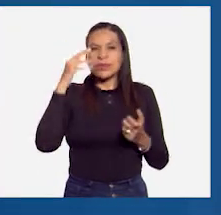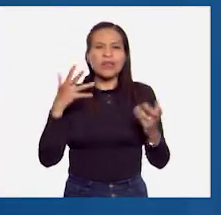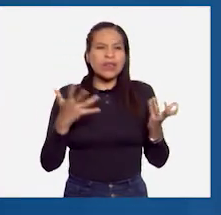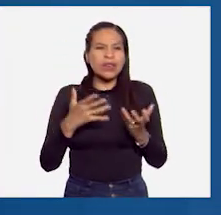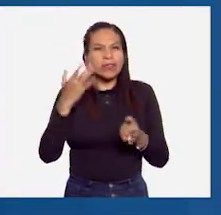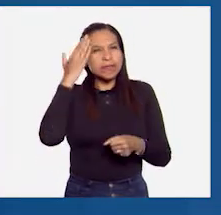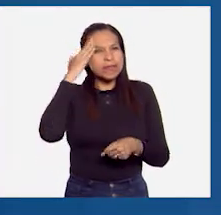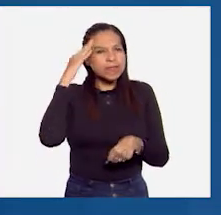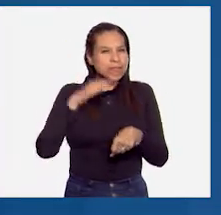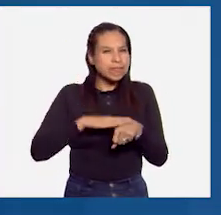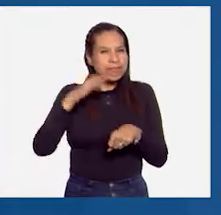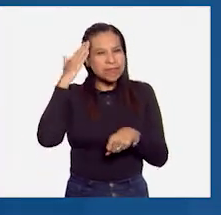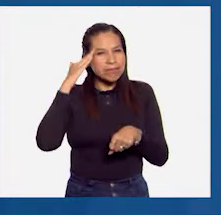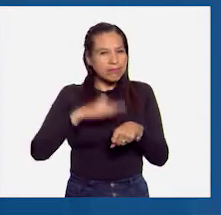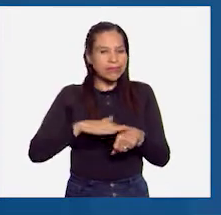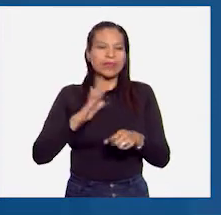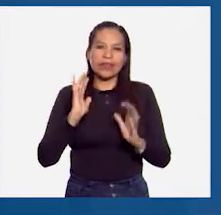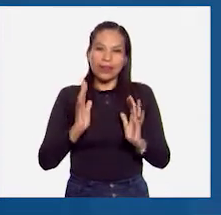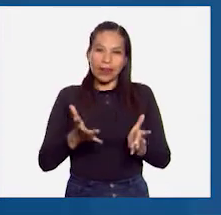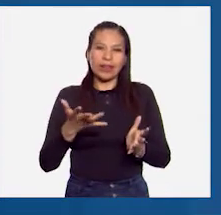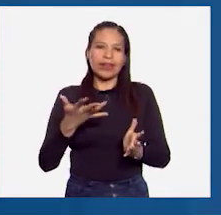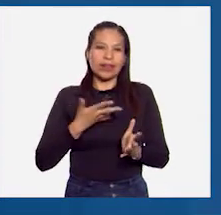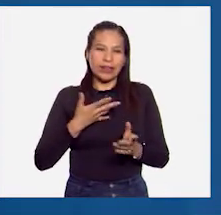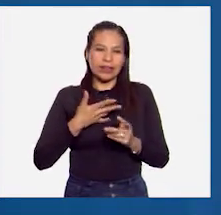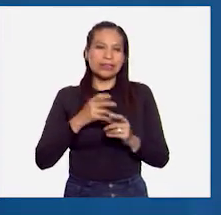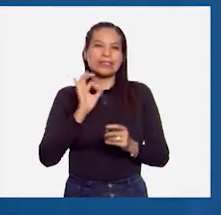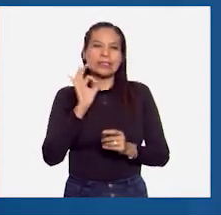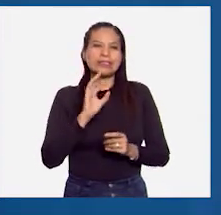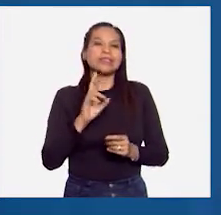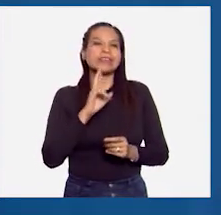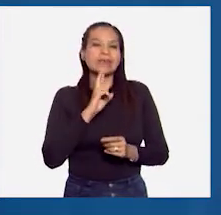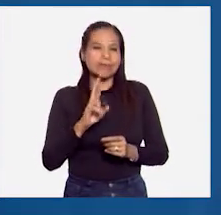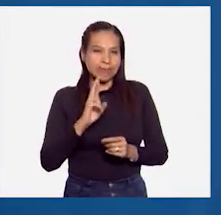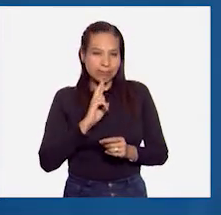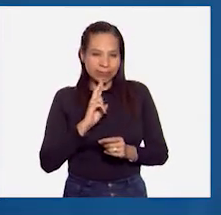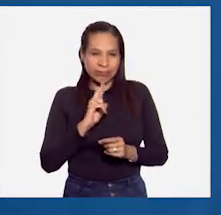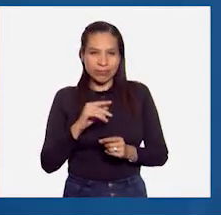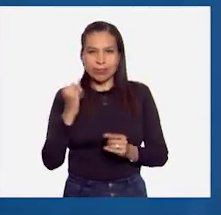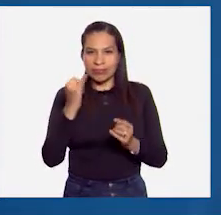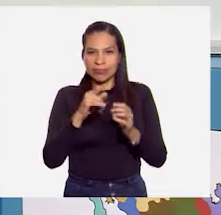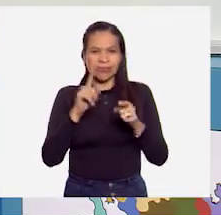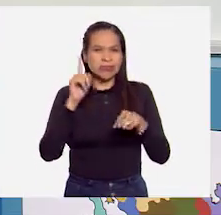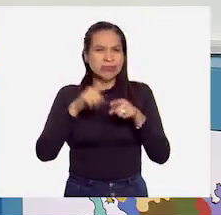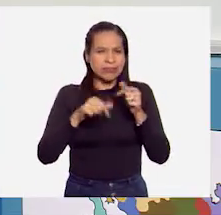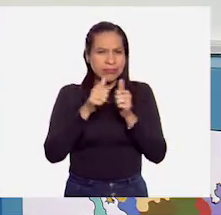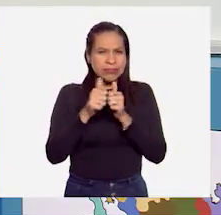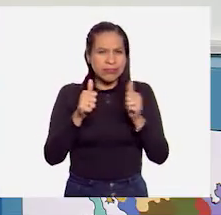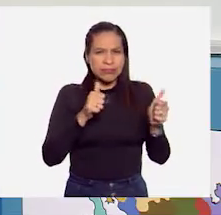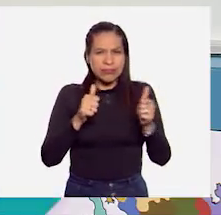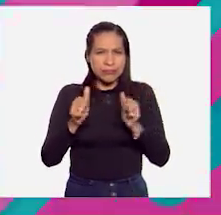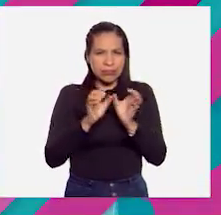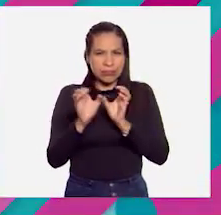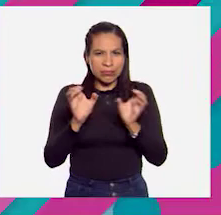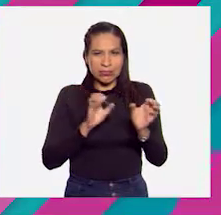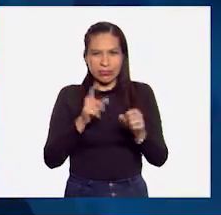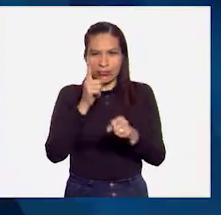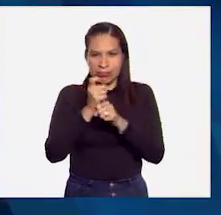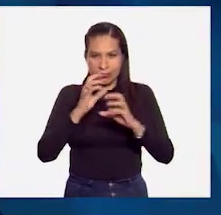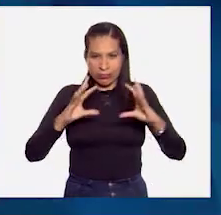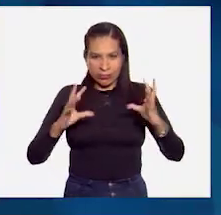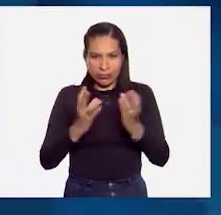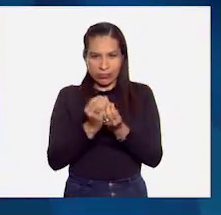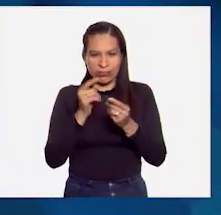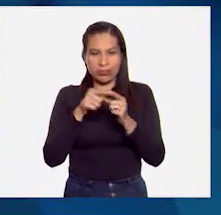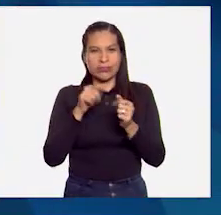haciendo memoria y creo que ya encontré la solución. Separé las cantidades, primero sumo los